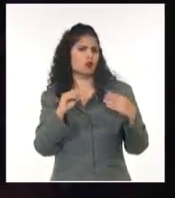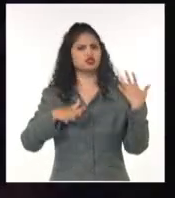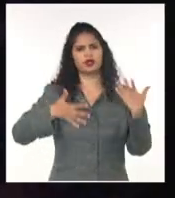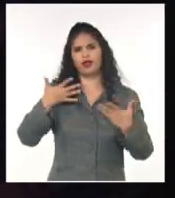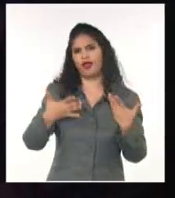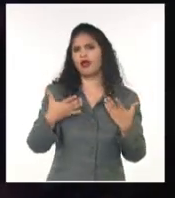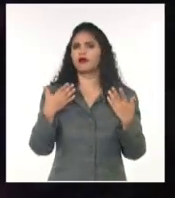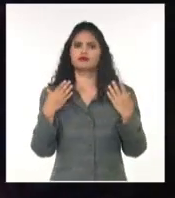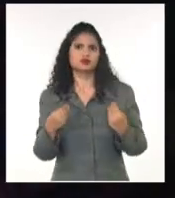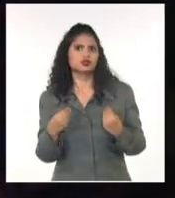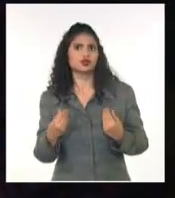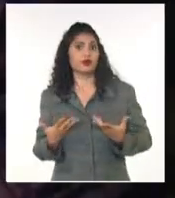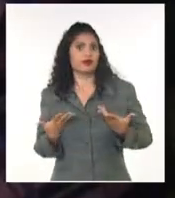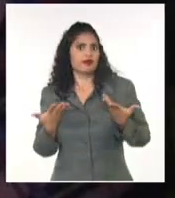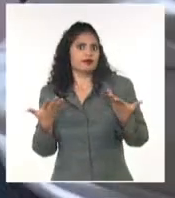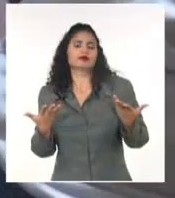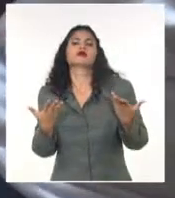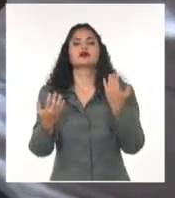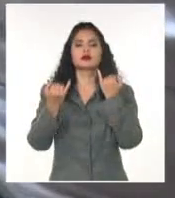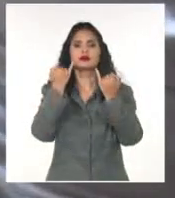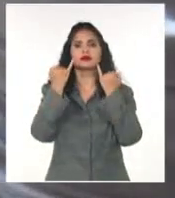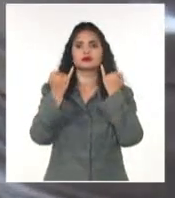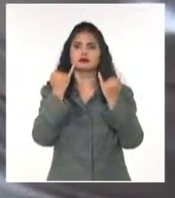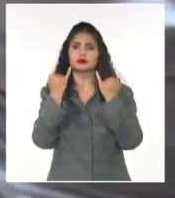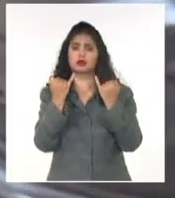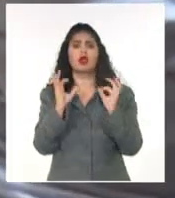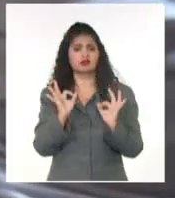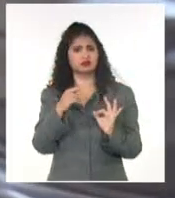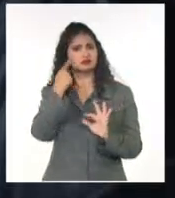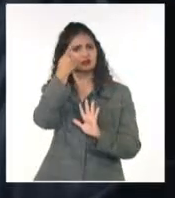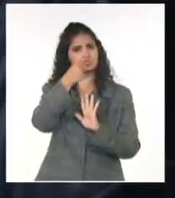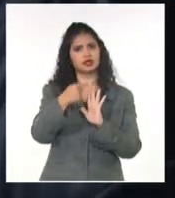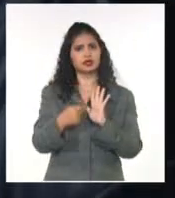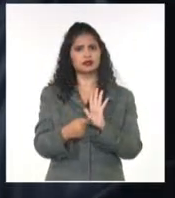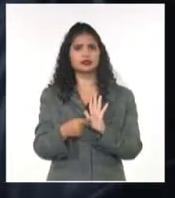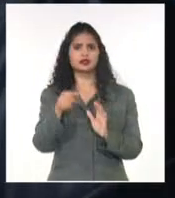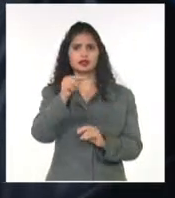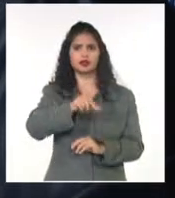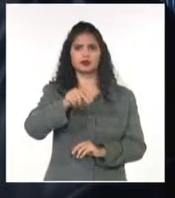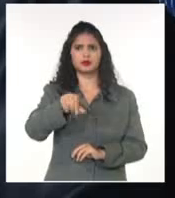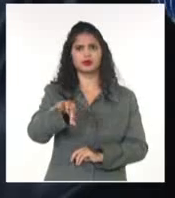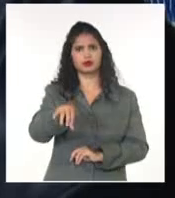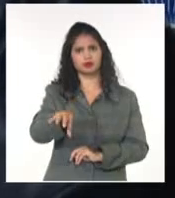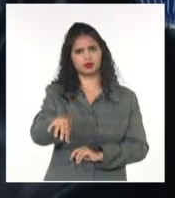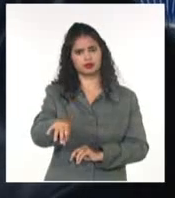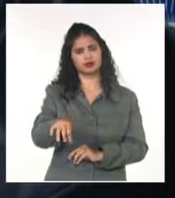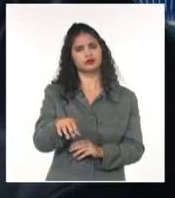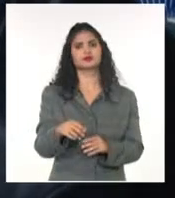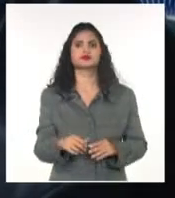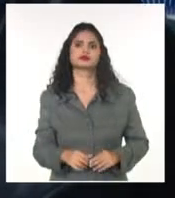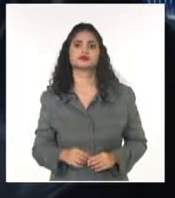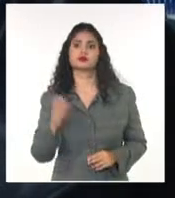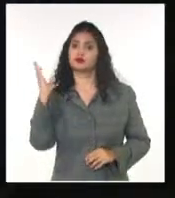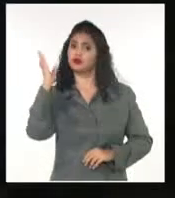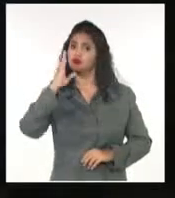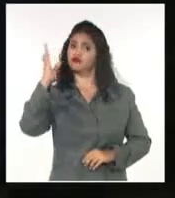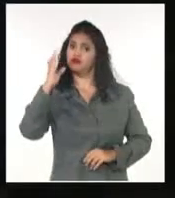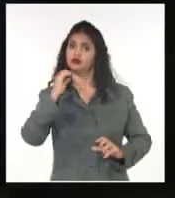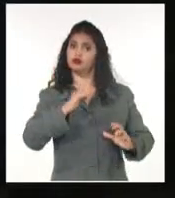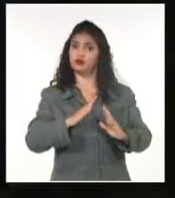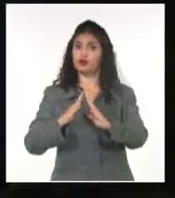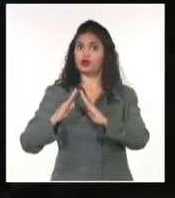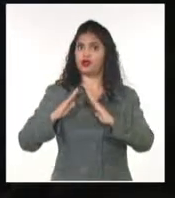interés que caracteriza a quienes habitan en la más occidental de las provincias de Cuba. La fiesta sederista